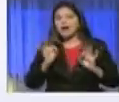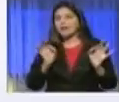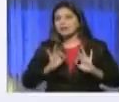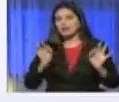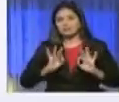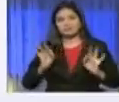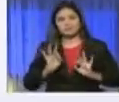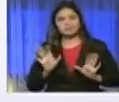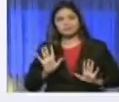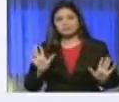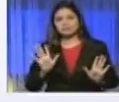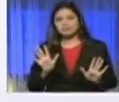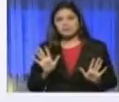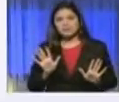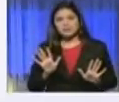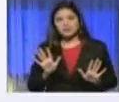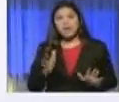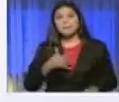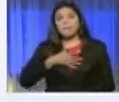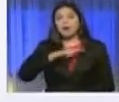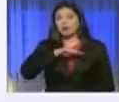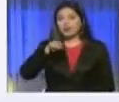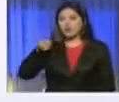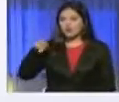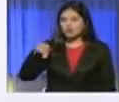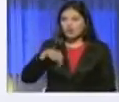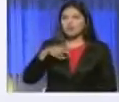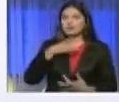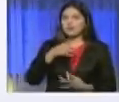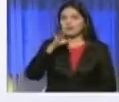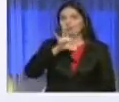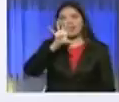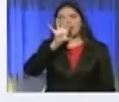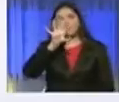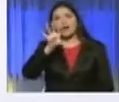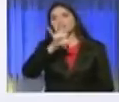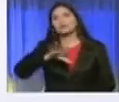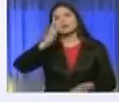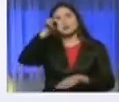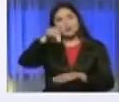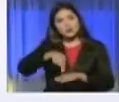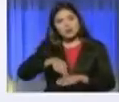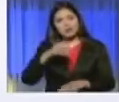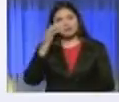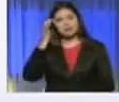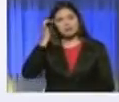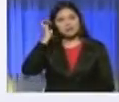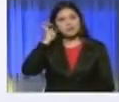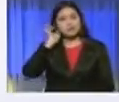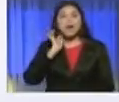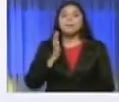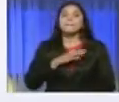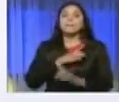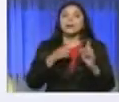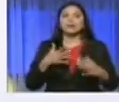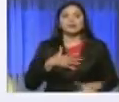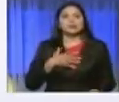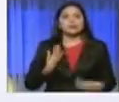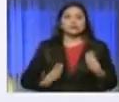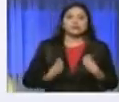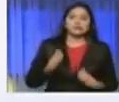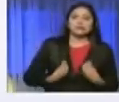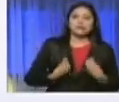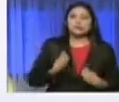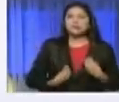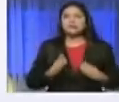nadie. Que para nosotros está el interés de la patria, el interés nacional. Y nuestras angustias